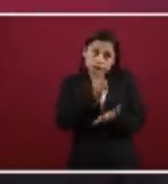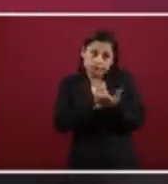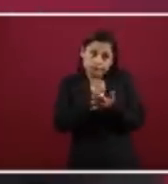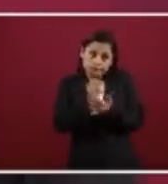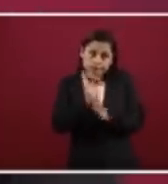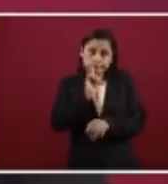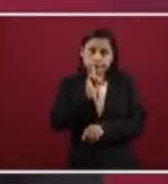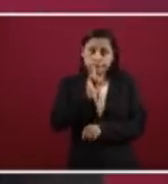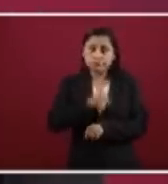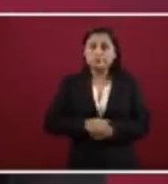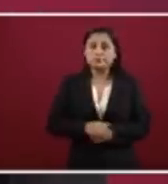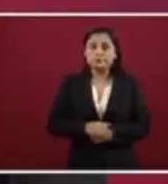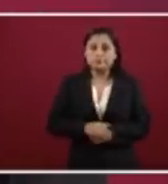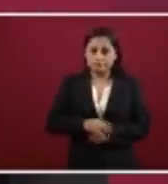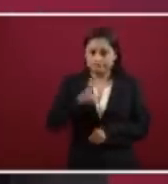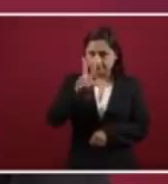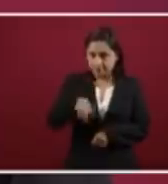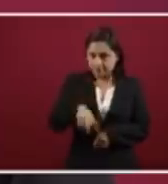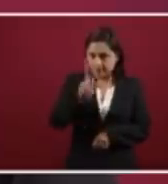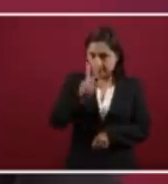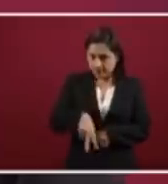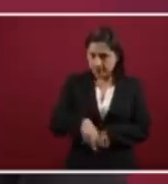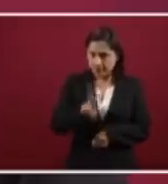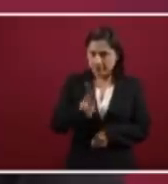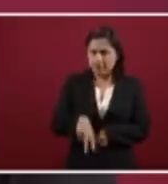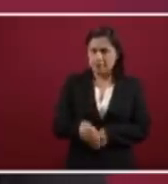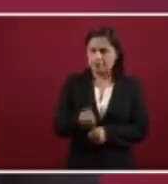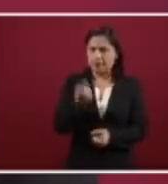Porque así ha pasado, ¿eh?